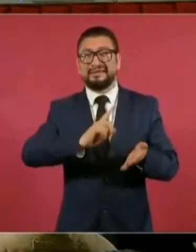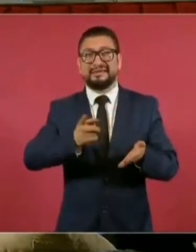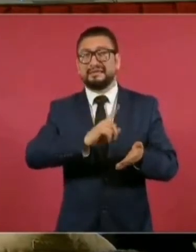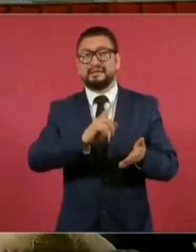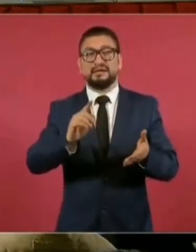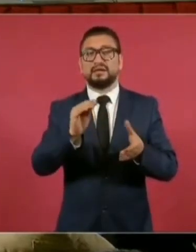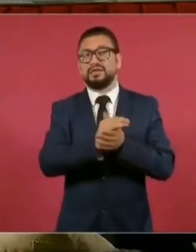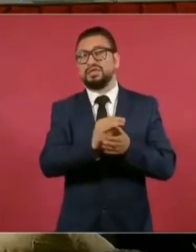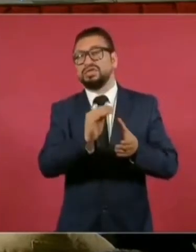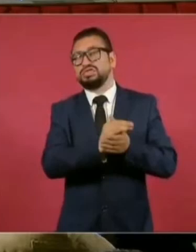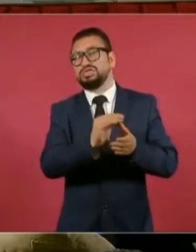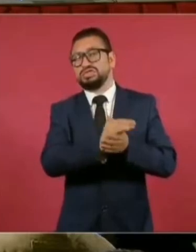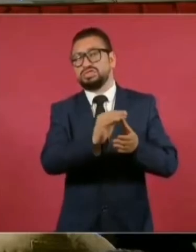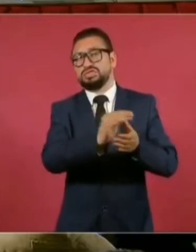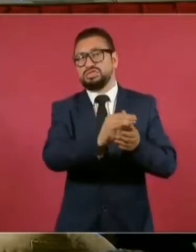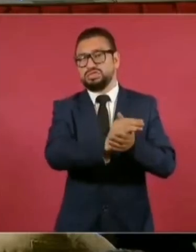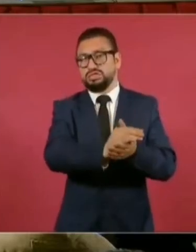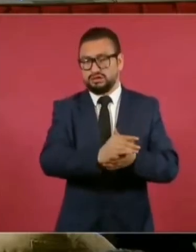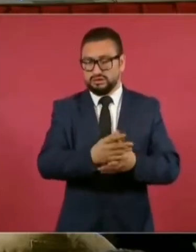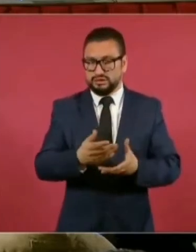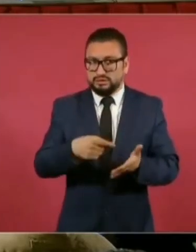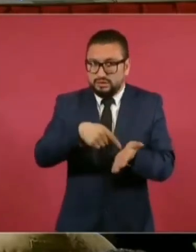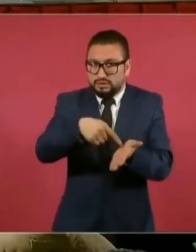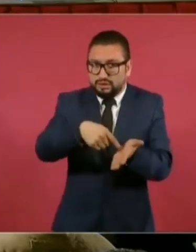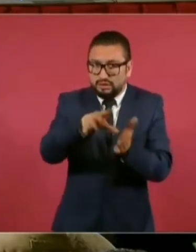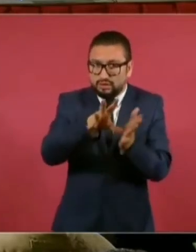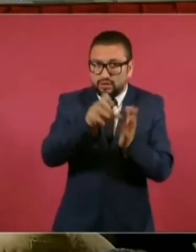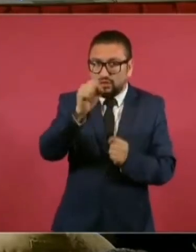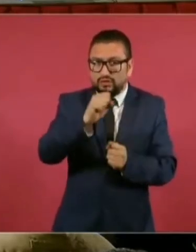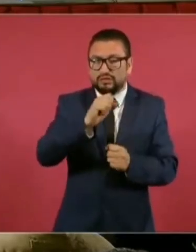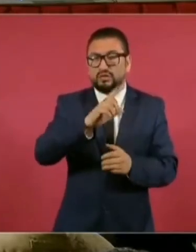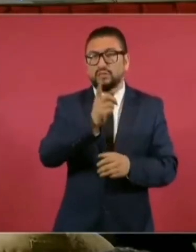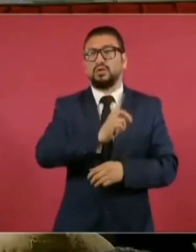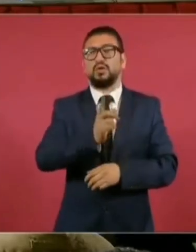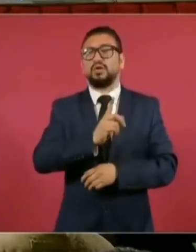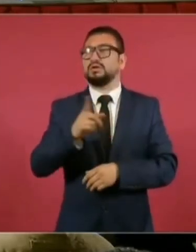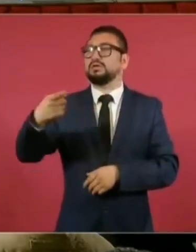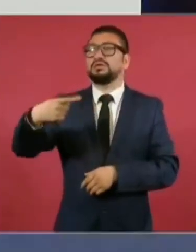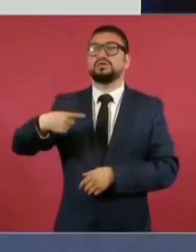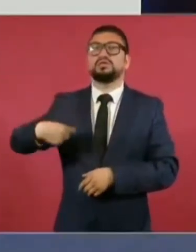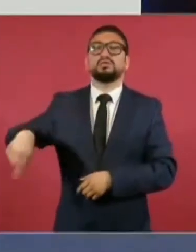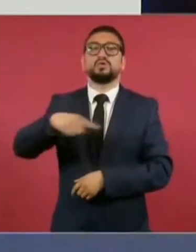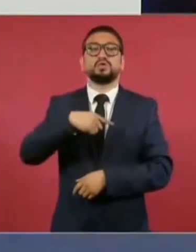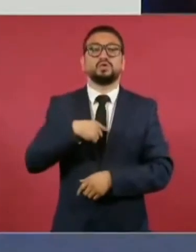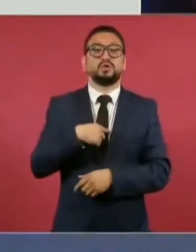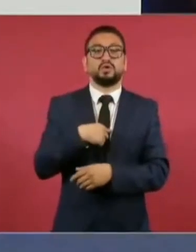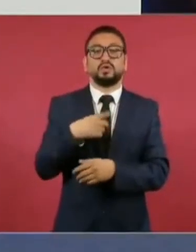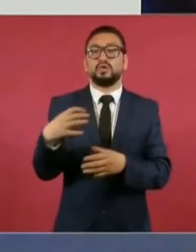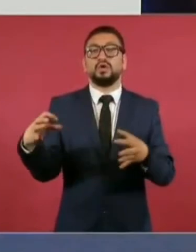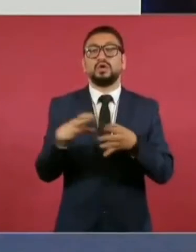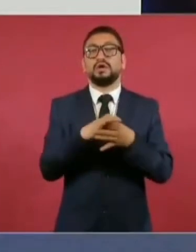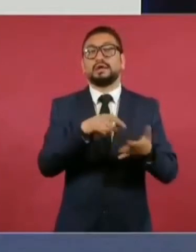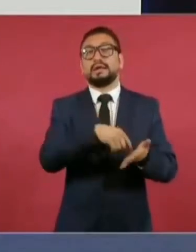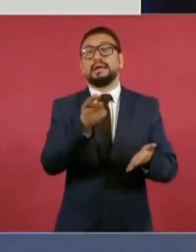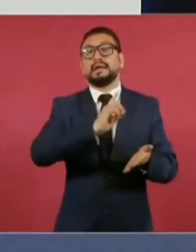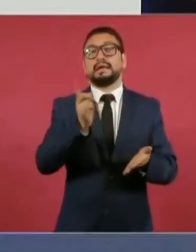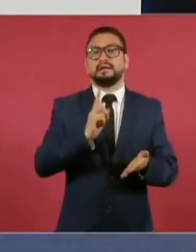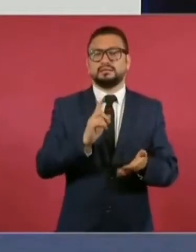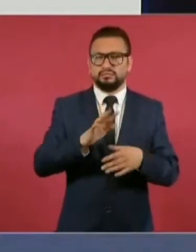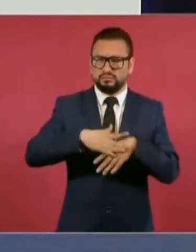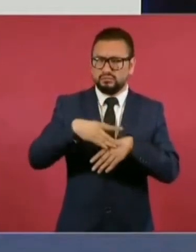con este precepto constitucional, diciendo: a nosotros no nos aplica. ¿Por